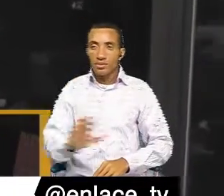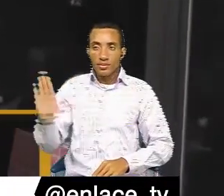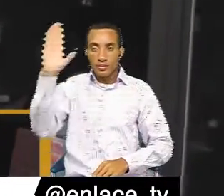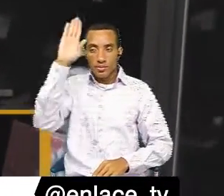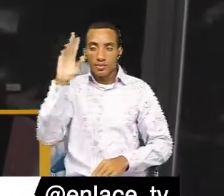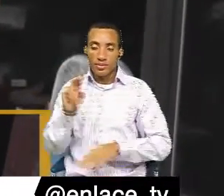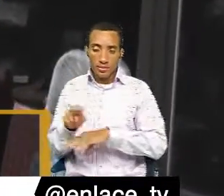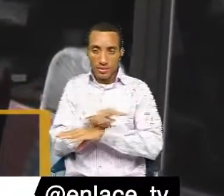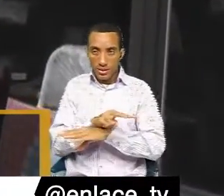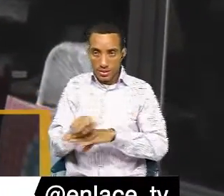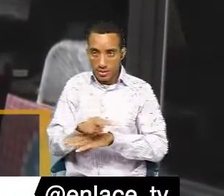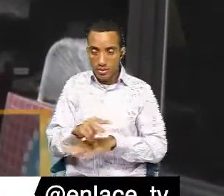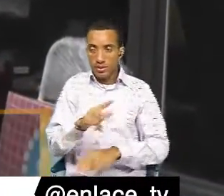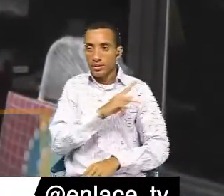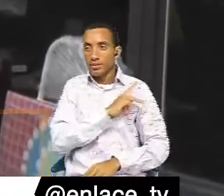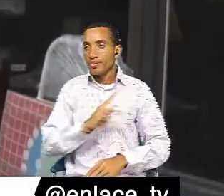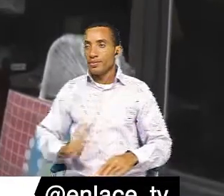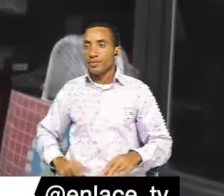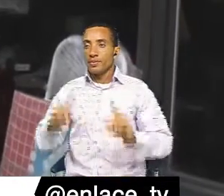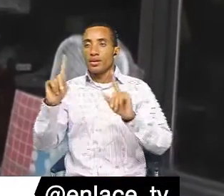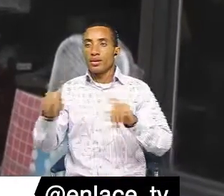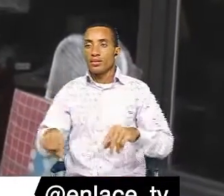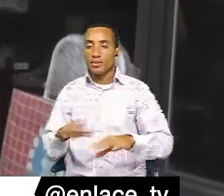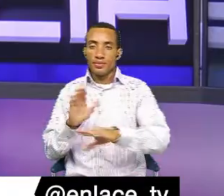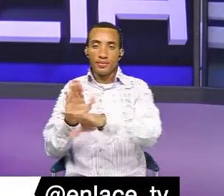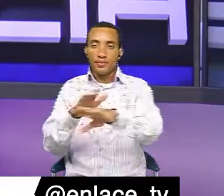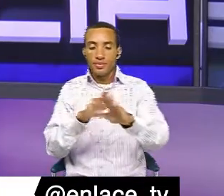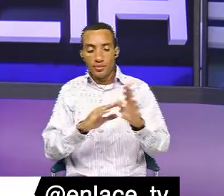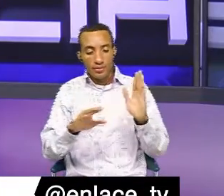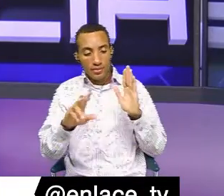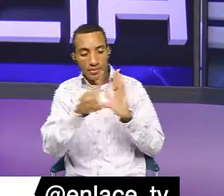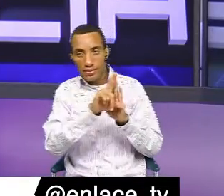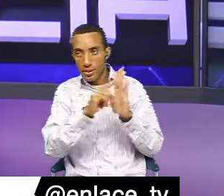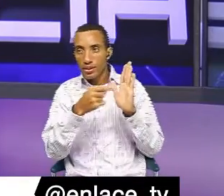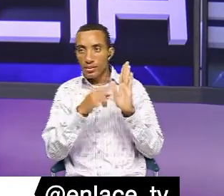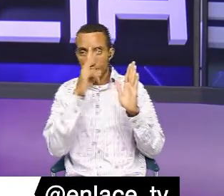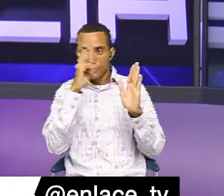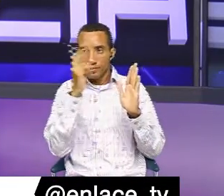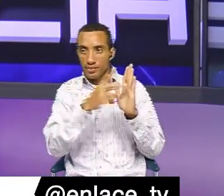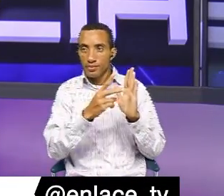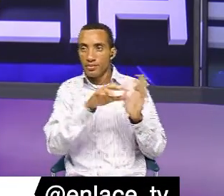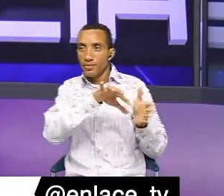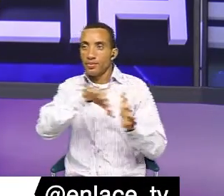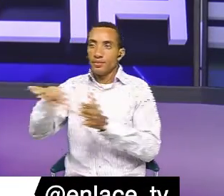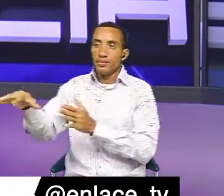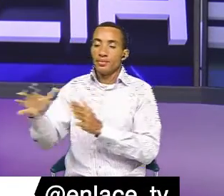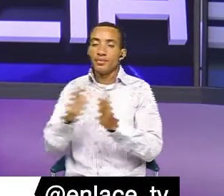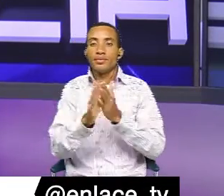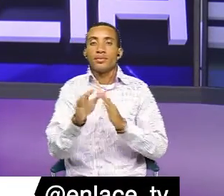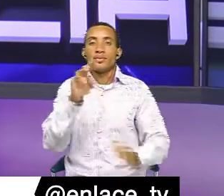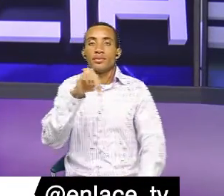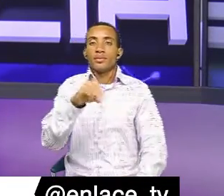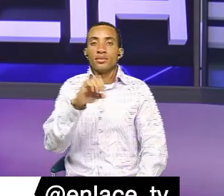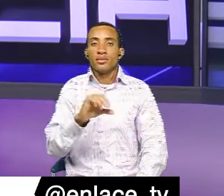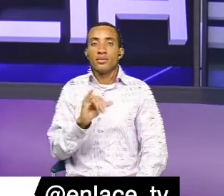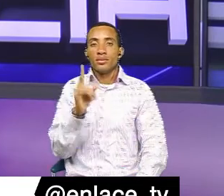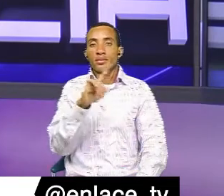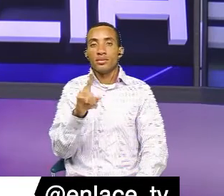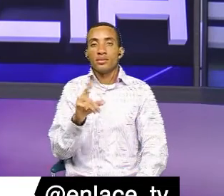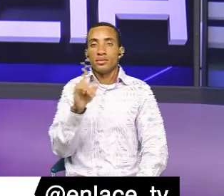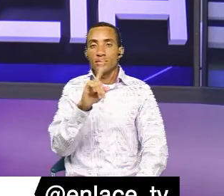como garante de los derechos de la comunidad en el marco de la ley. El dirigente sindical Moisés Barón fue detenido anoche en San